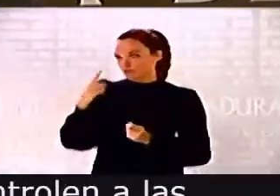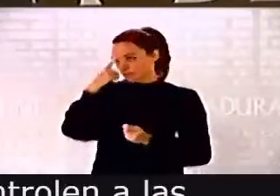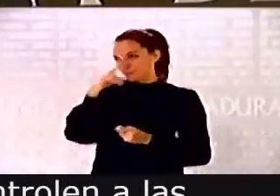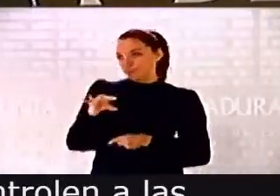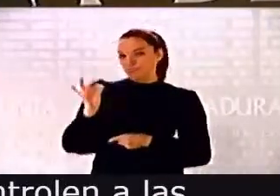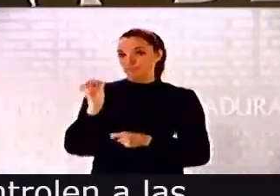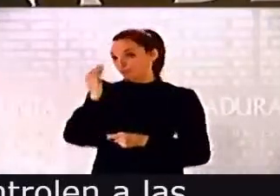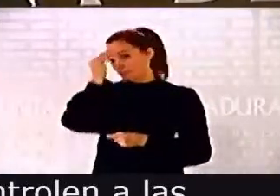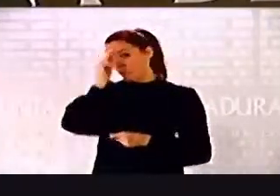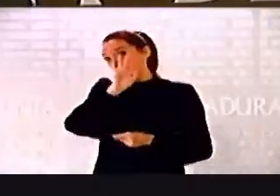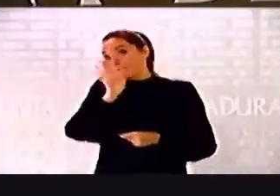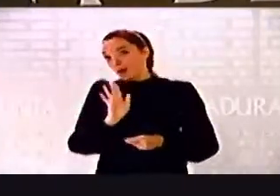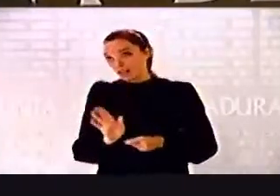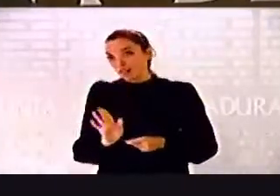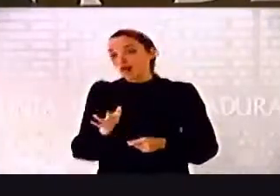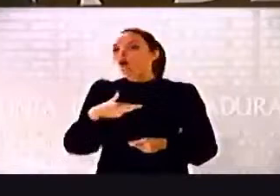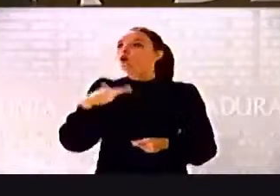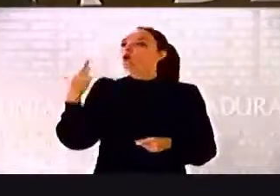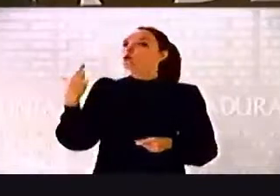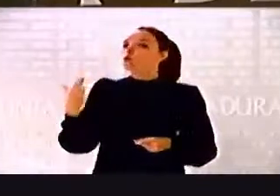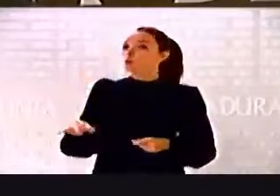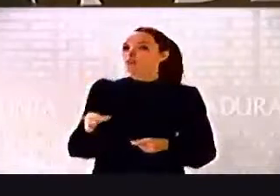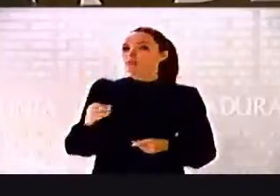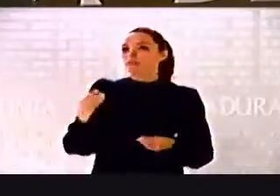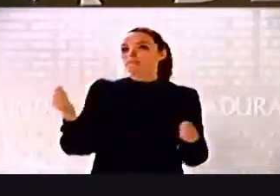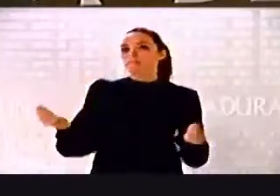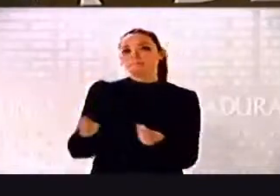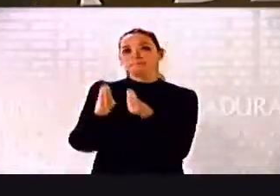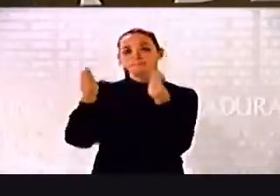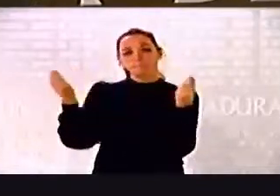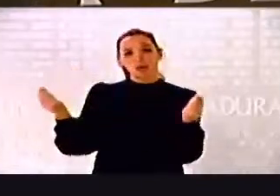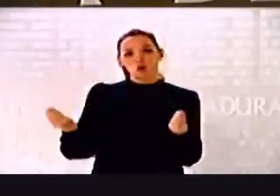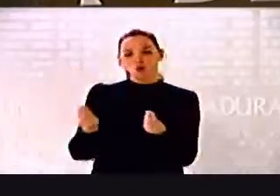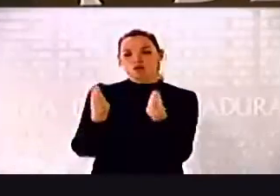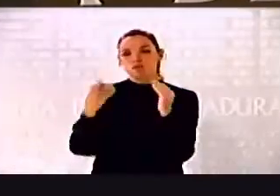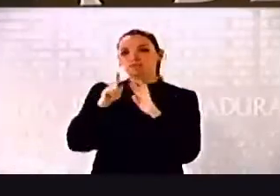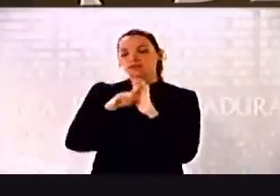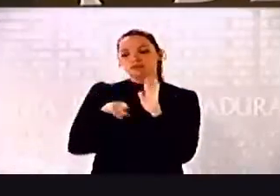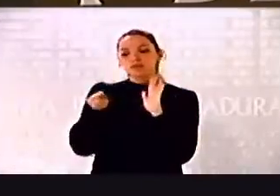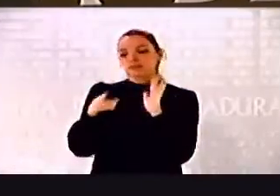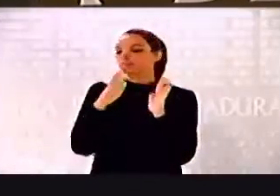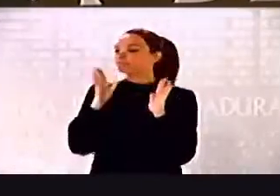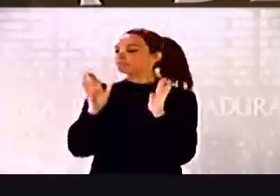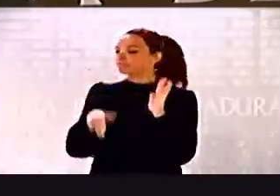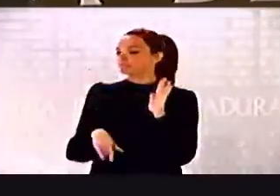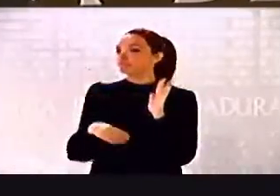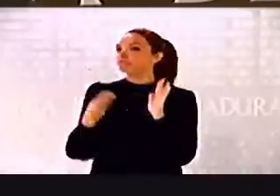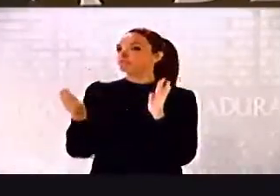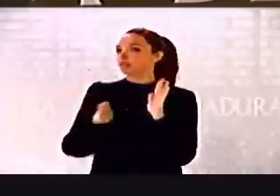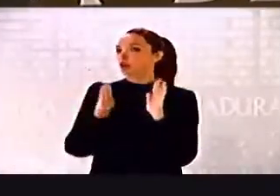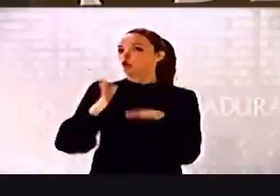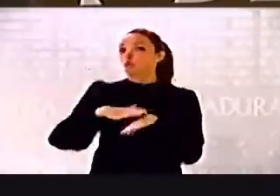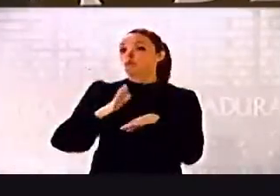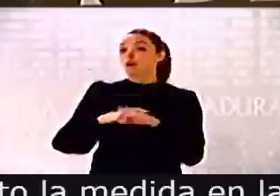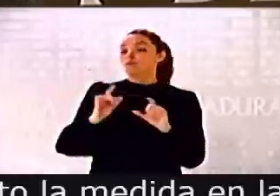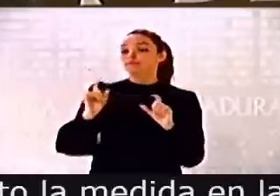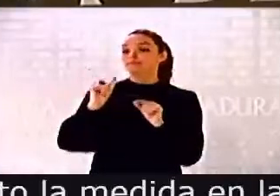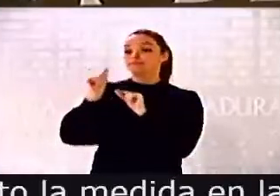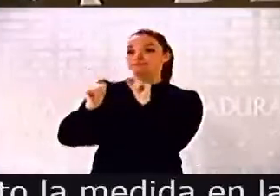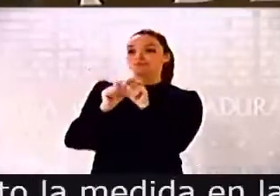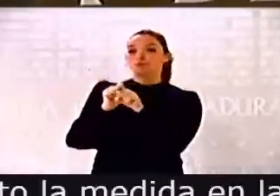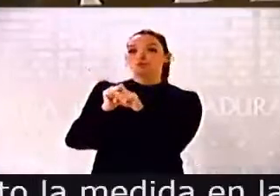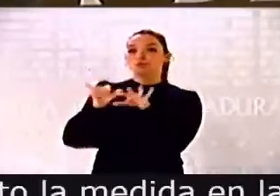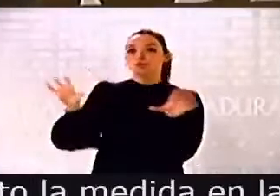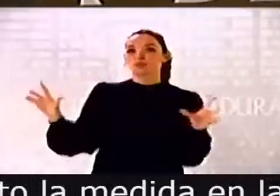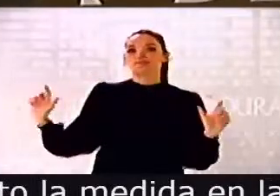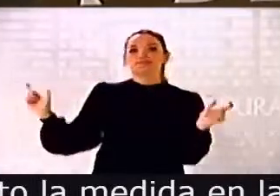porque nos parece que puede tener mayor impacto la medida en la reducción de la transmisión